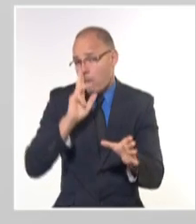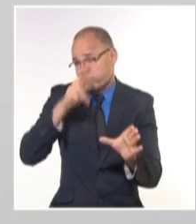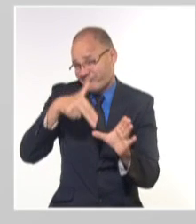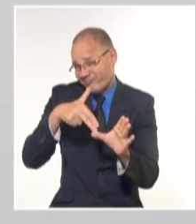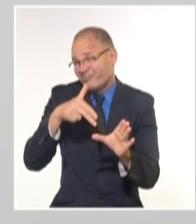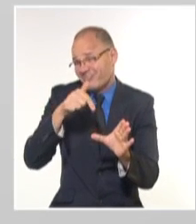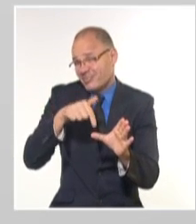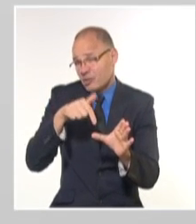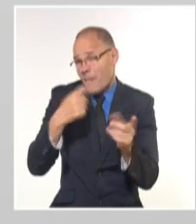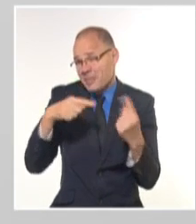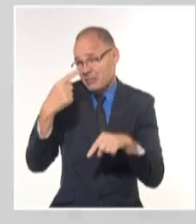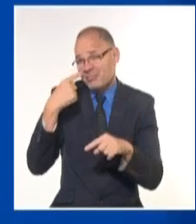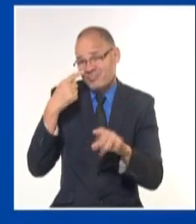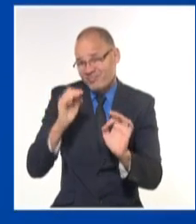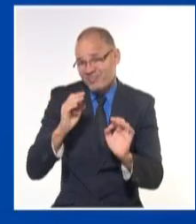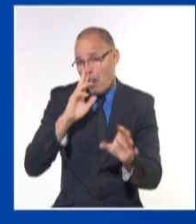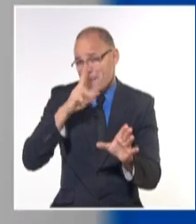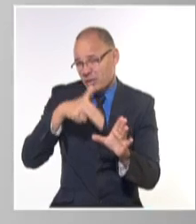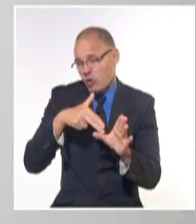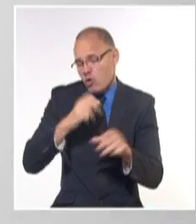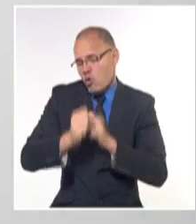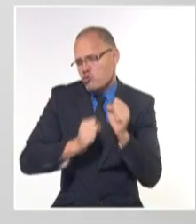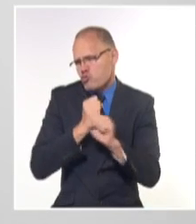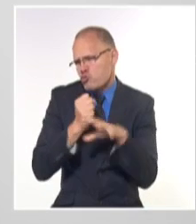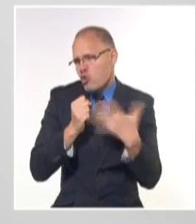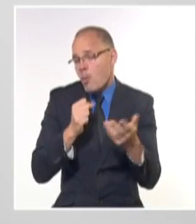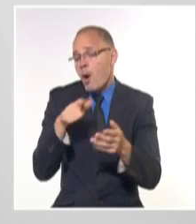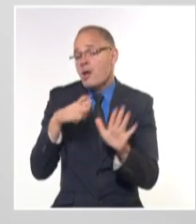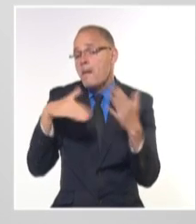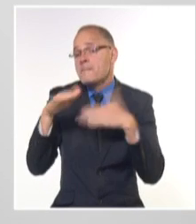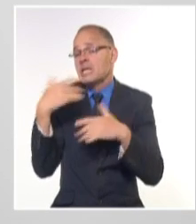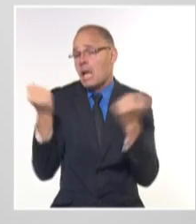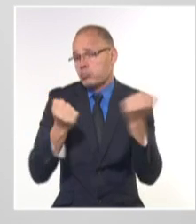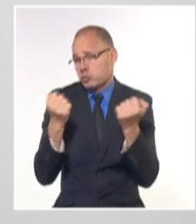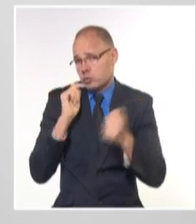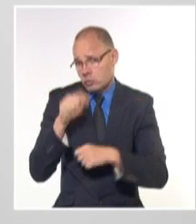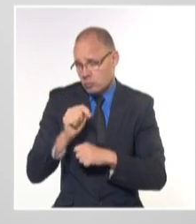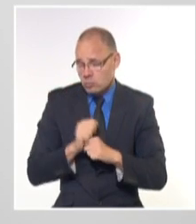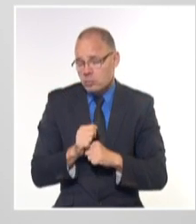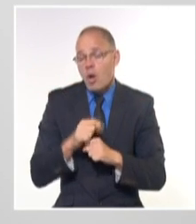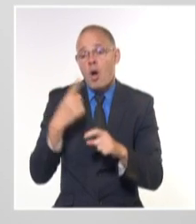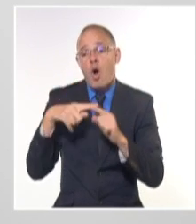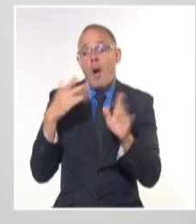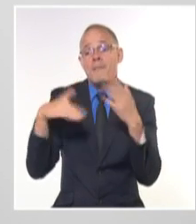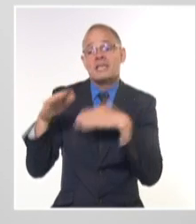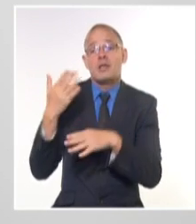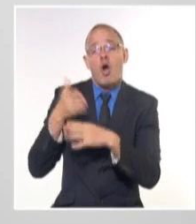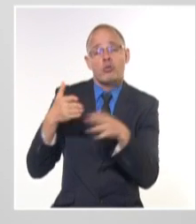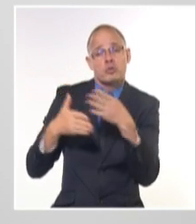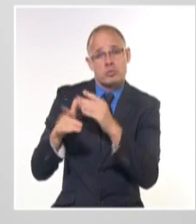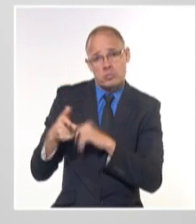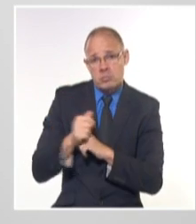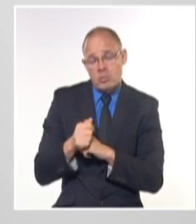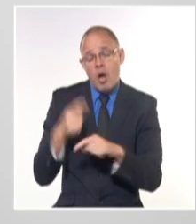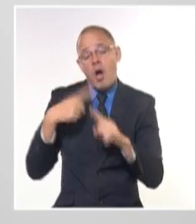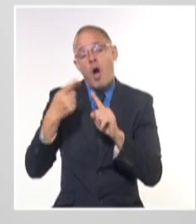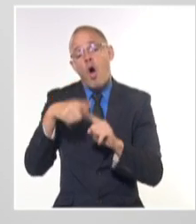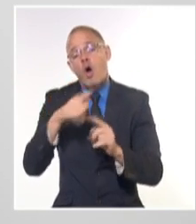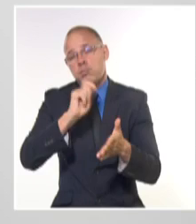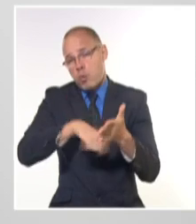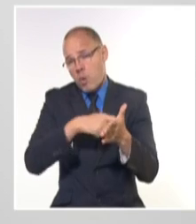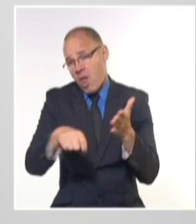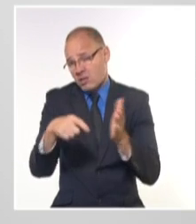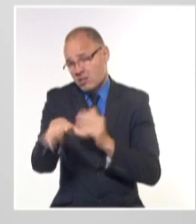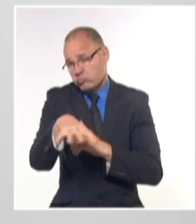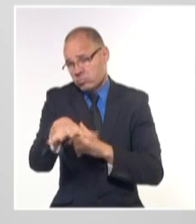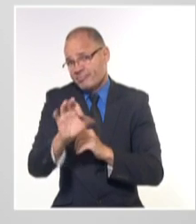altas consumidoras, fundamentalmente del Ministerio de Transporte, del Ministerio de la Construcción y de los órganos locales del Poder Popular. Y en